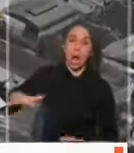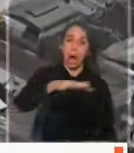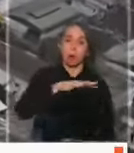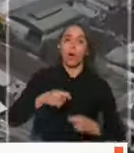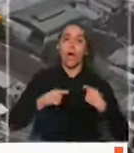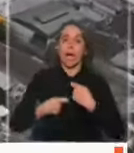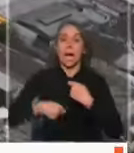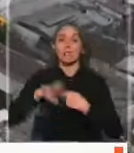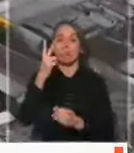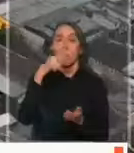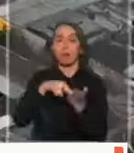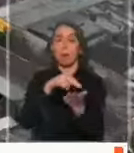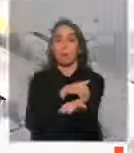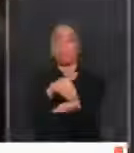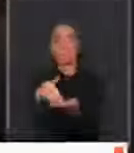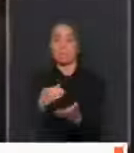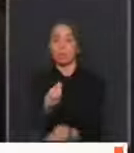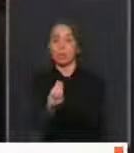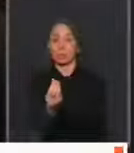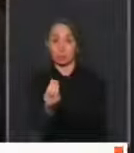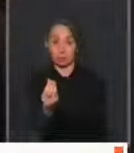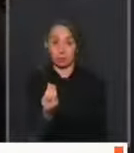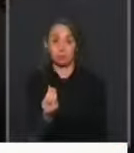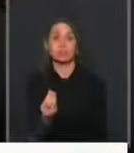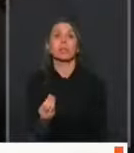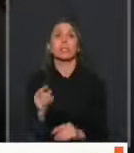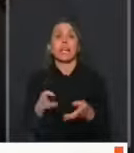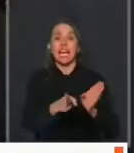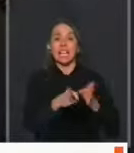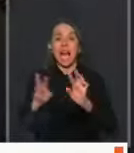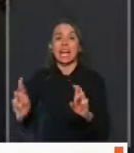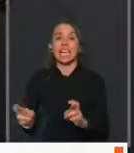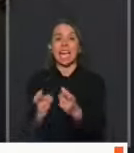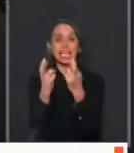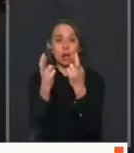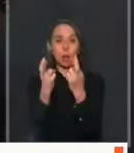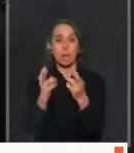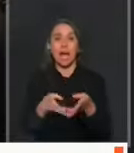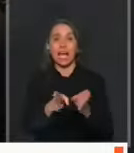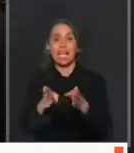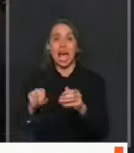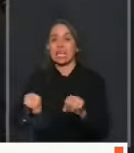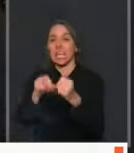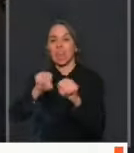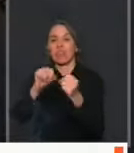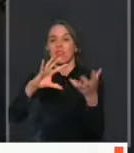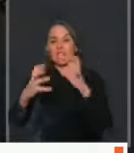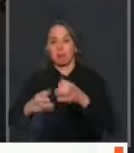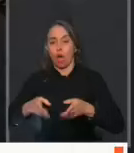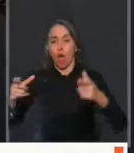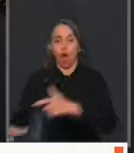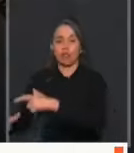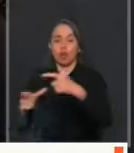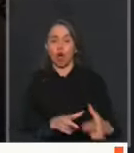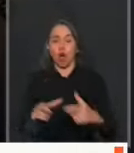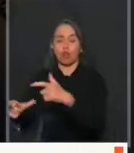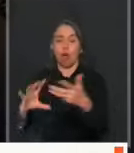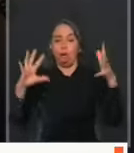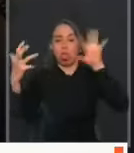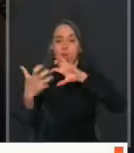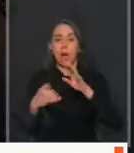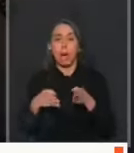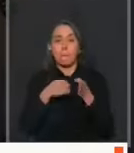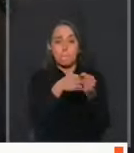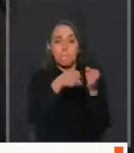de más de 2.000 millones de pesos. Vamos a recuperar calles que están hechas, están destruidas, de verdad. Vamos a recuperar